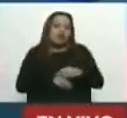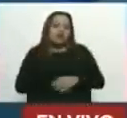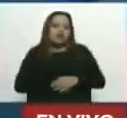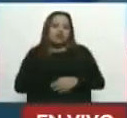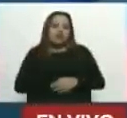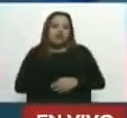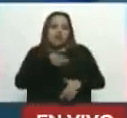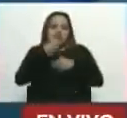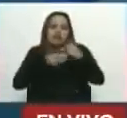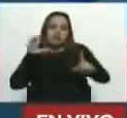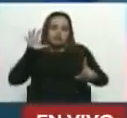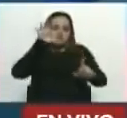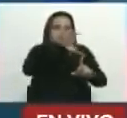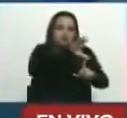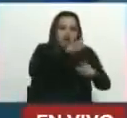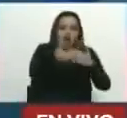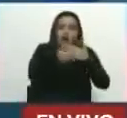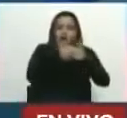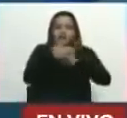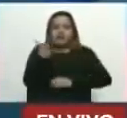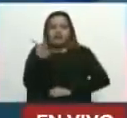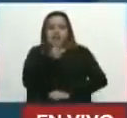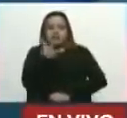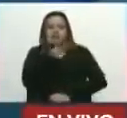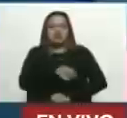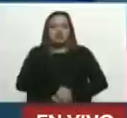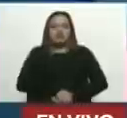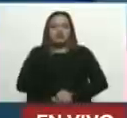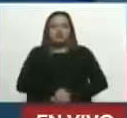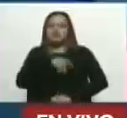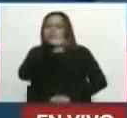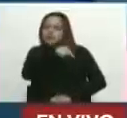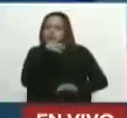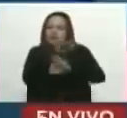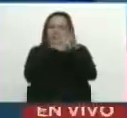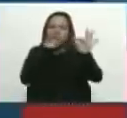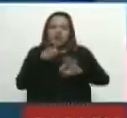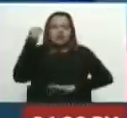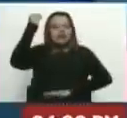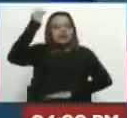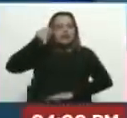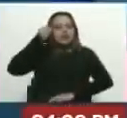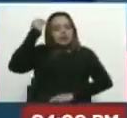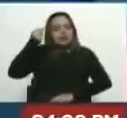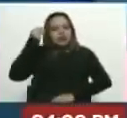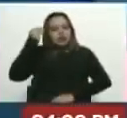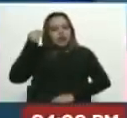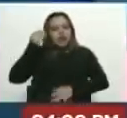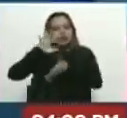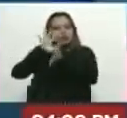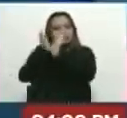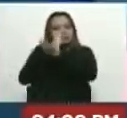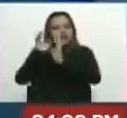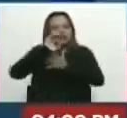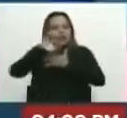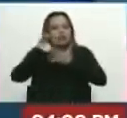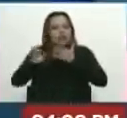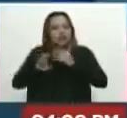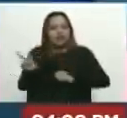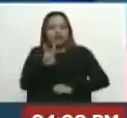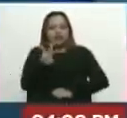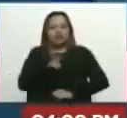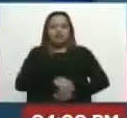aplicada a la República Bolivariana de Venezuela, es un constructo del pensamiento geoestratégico